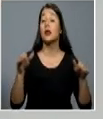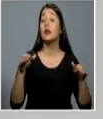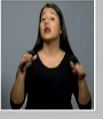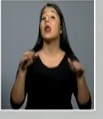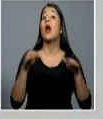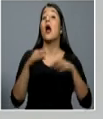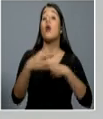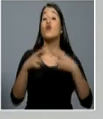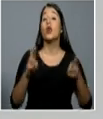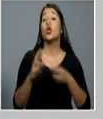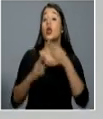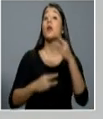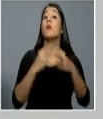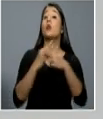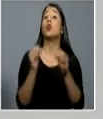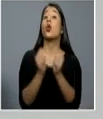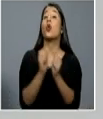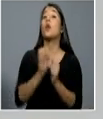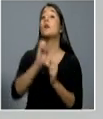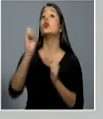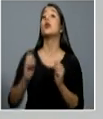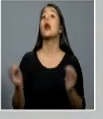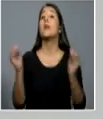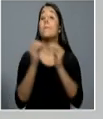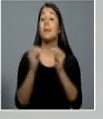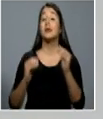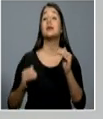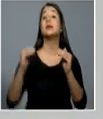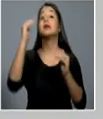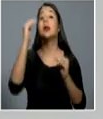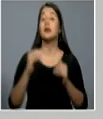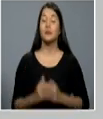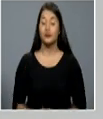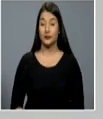mundo con las tasas más altas de embarazo en adolescentes.